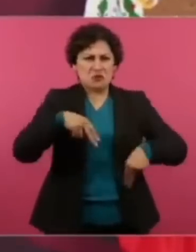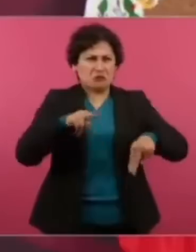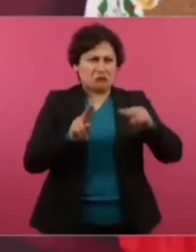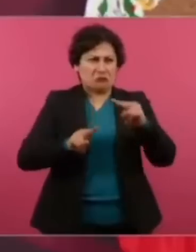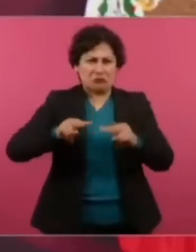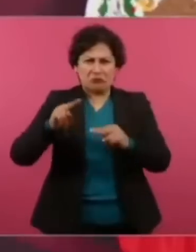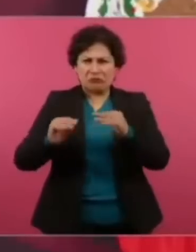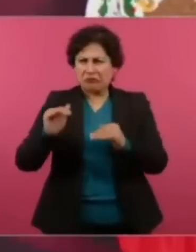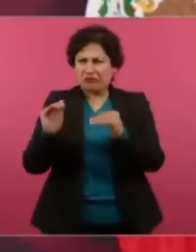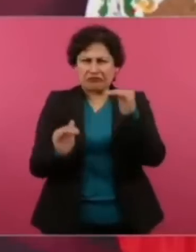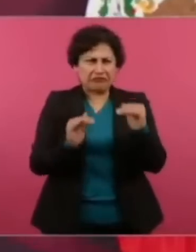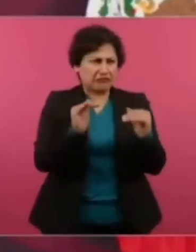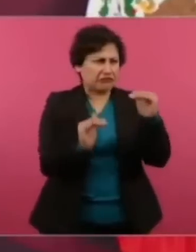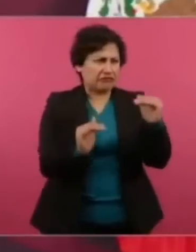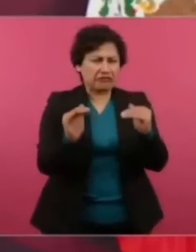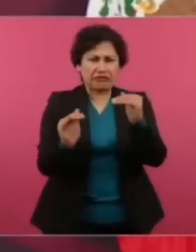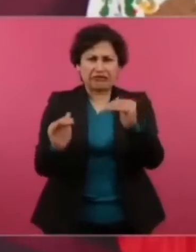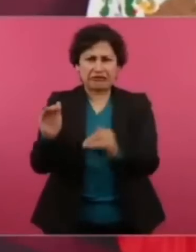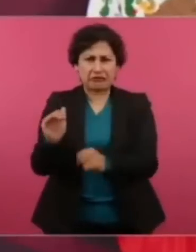como México.